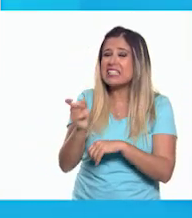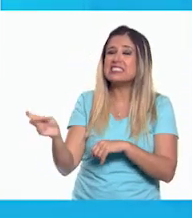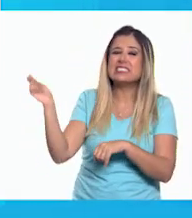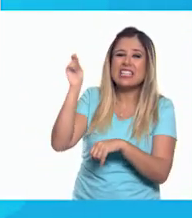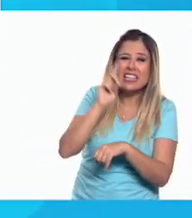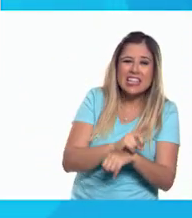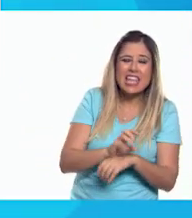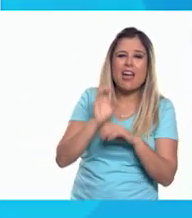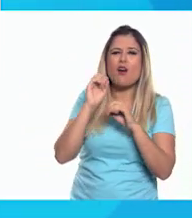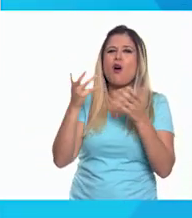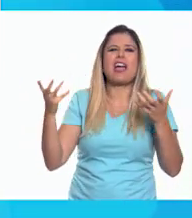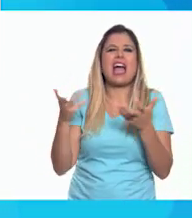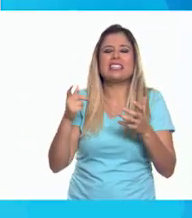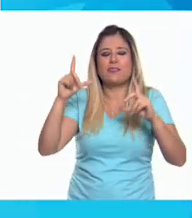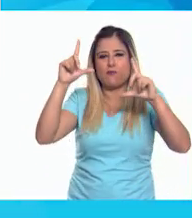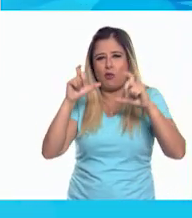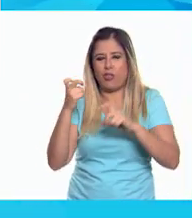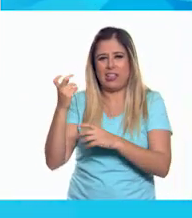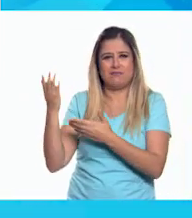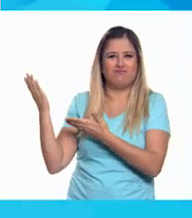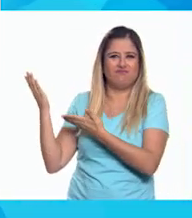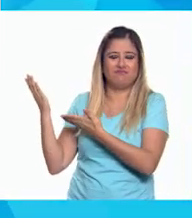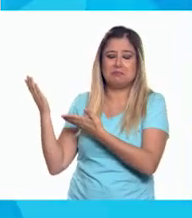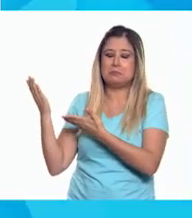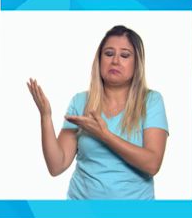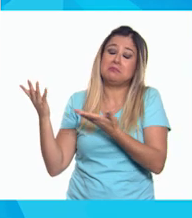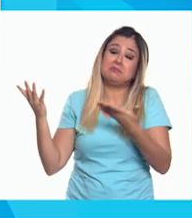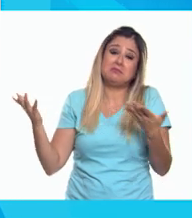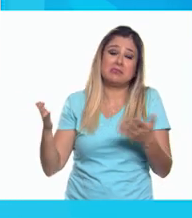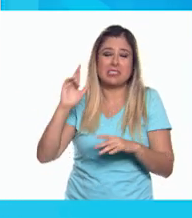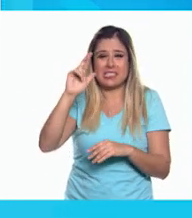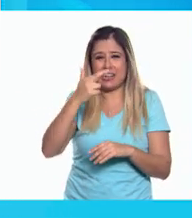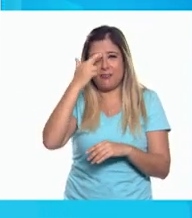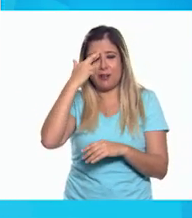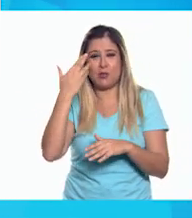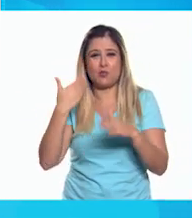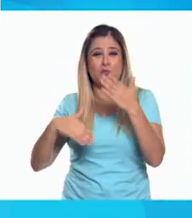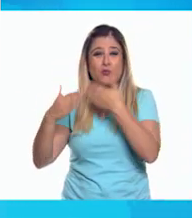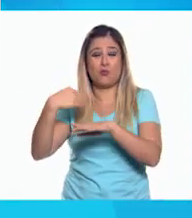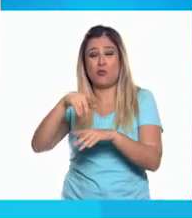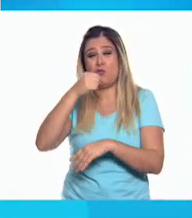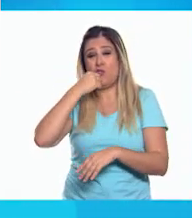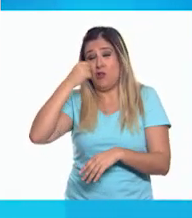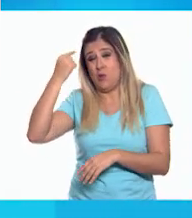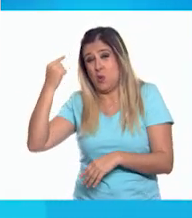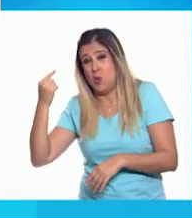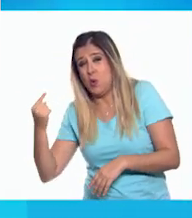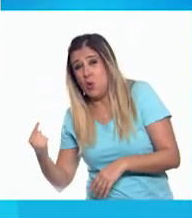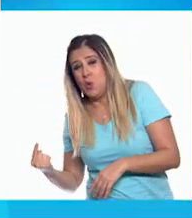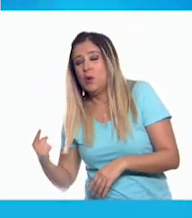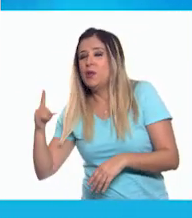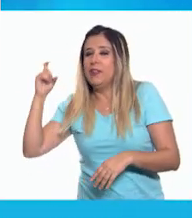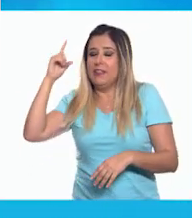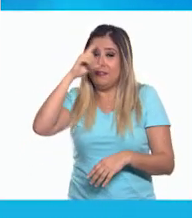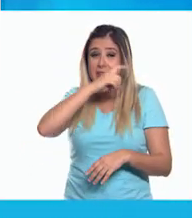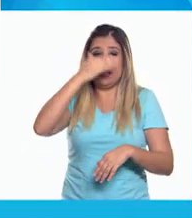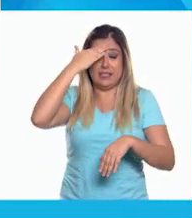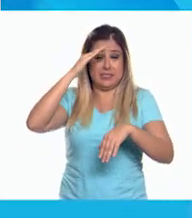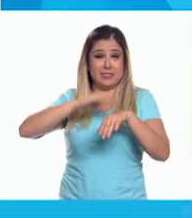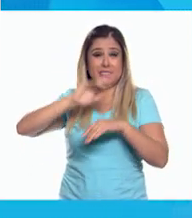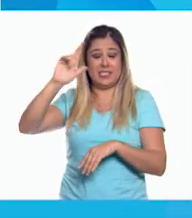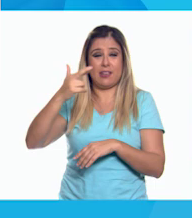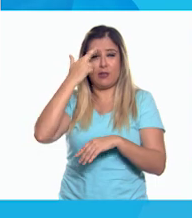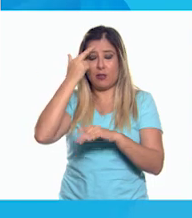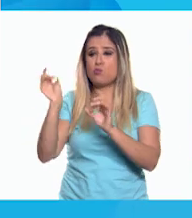o el momento en el que me tomaron esa imagen, porque vamos a recordar que cuando somos muy, muy pequeños, es difícil recordar